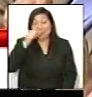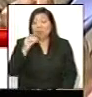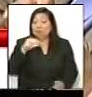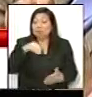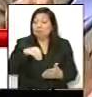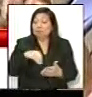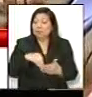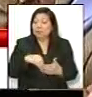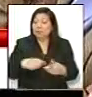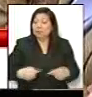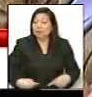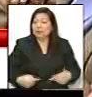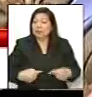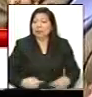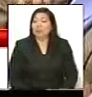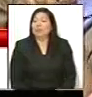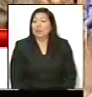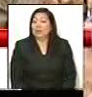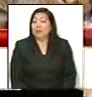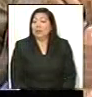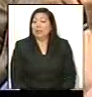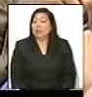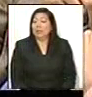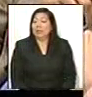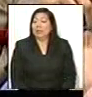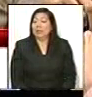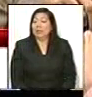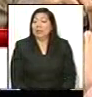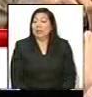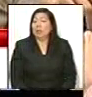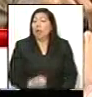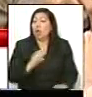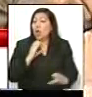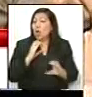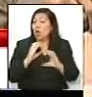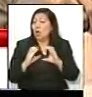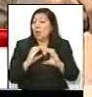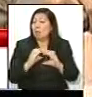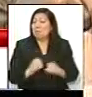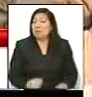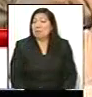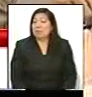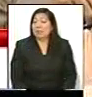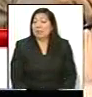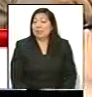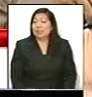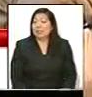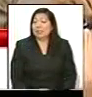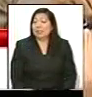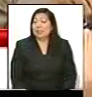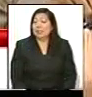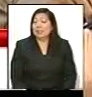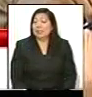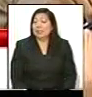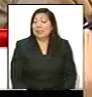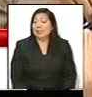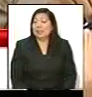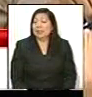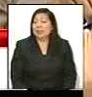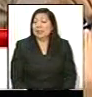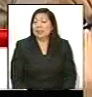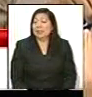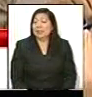poner en discusión, él lo llamó conversación, el jefe del Estado,